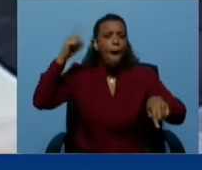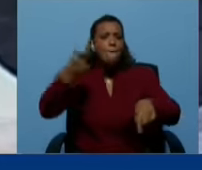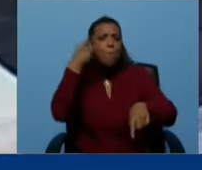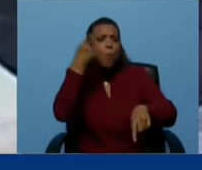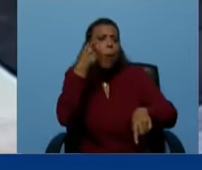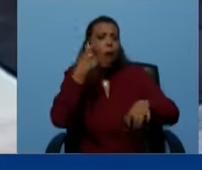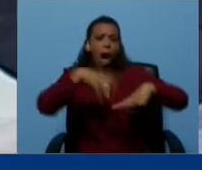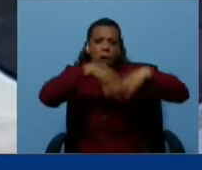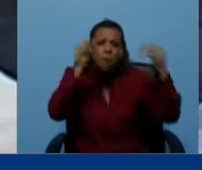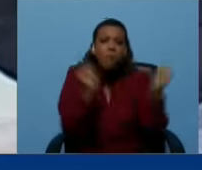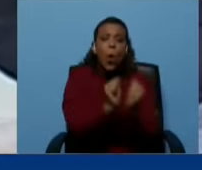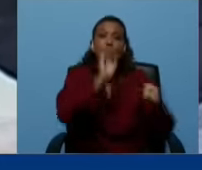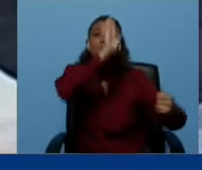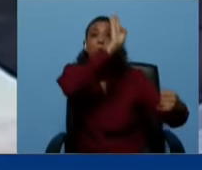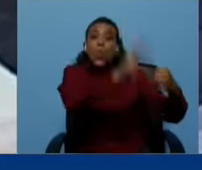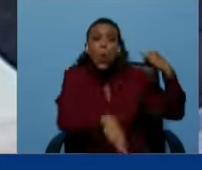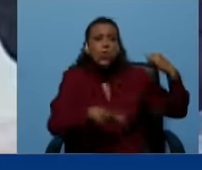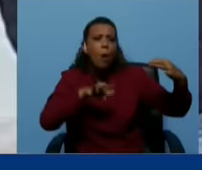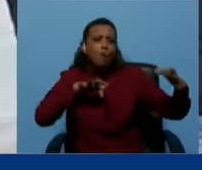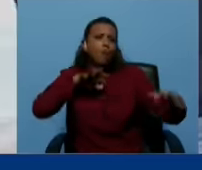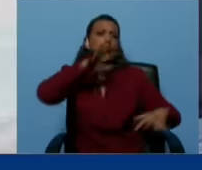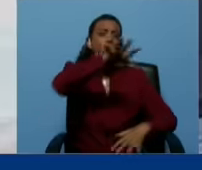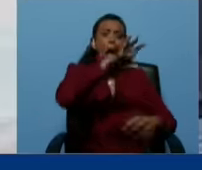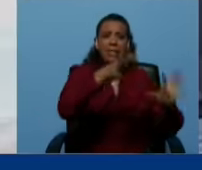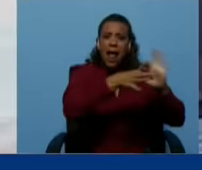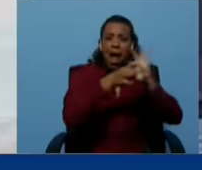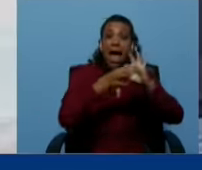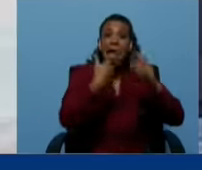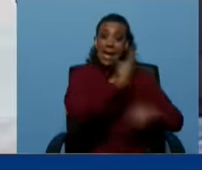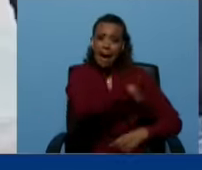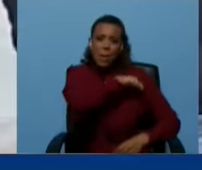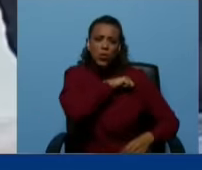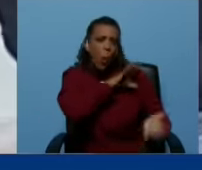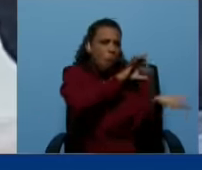buscar hasta el último reducto español en Sudamérica,